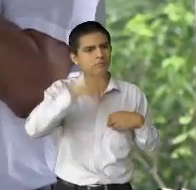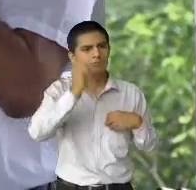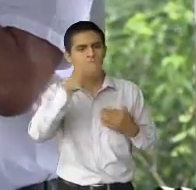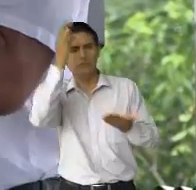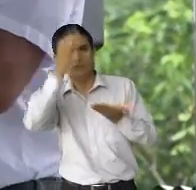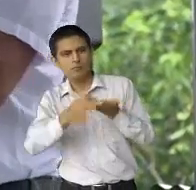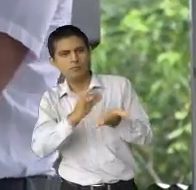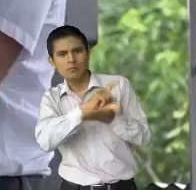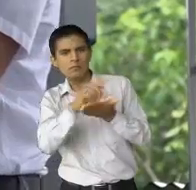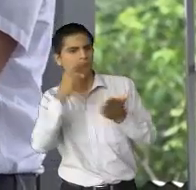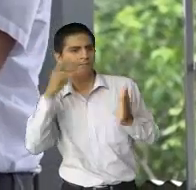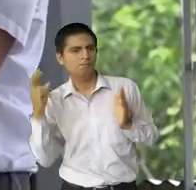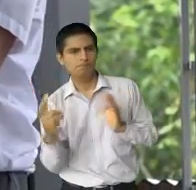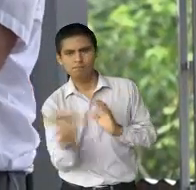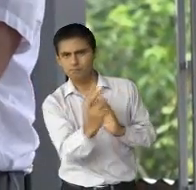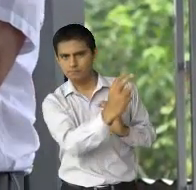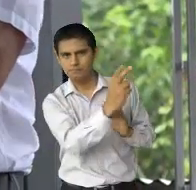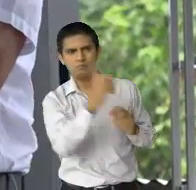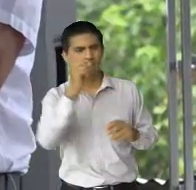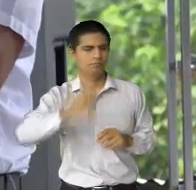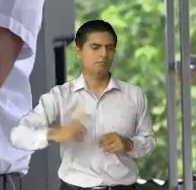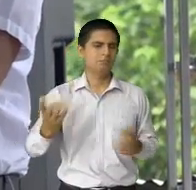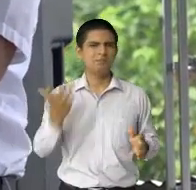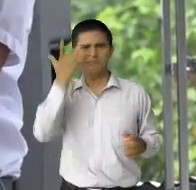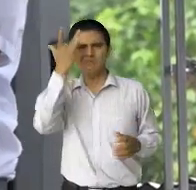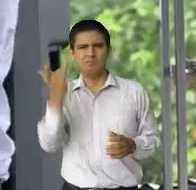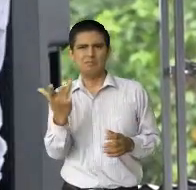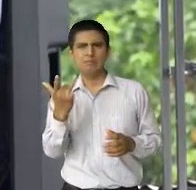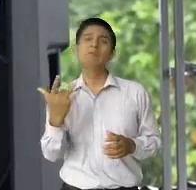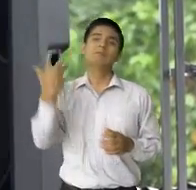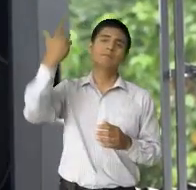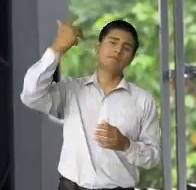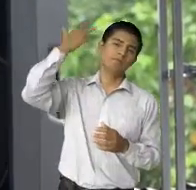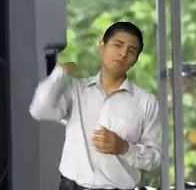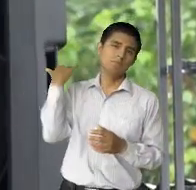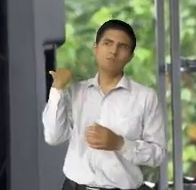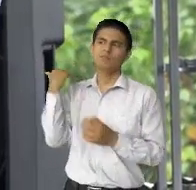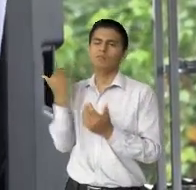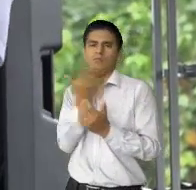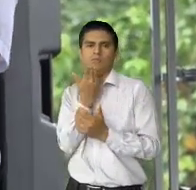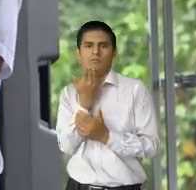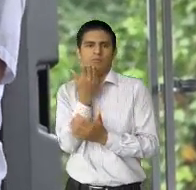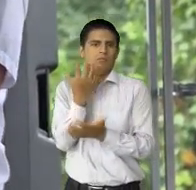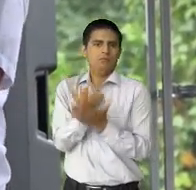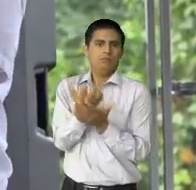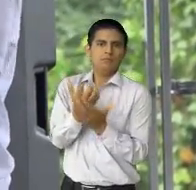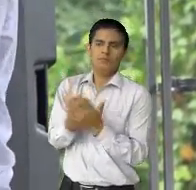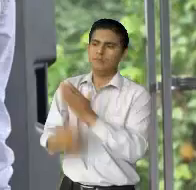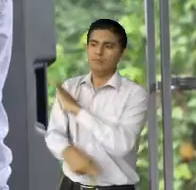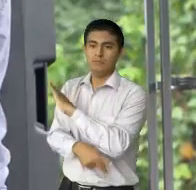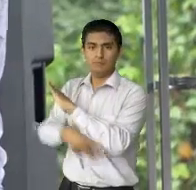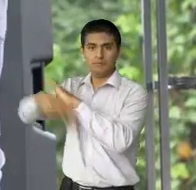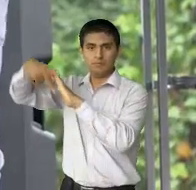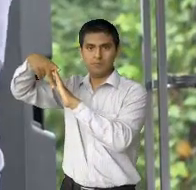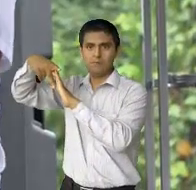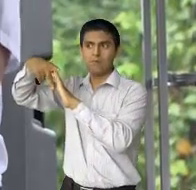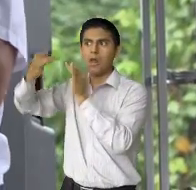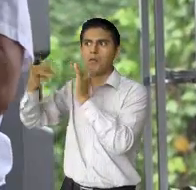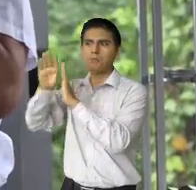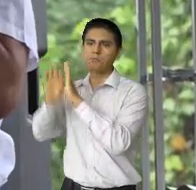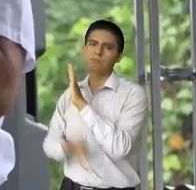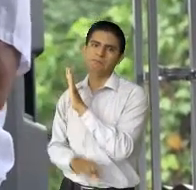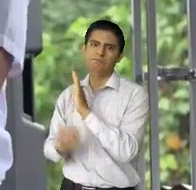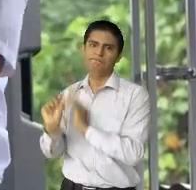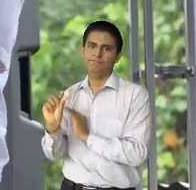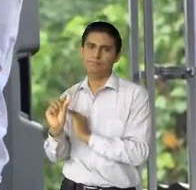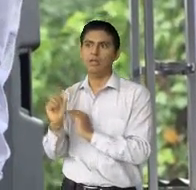necesita el Cantón Aguario y la provincia de Sucumbíos, porque ese es sostenido en el tiempo. El petróleo se acaba. El comercio